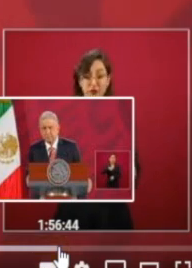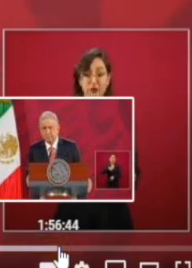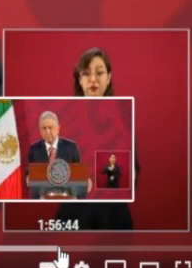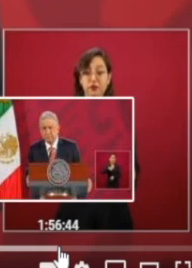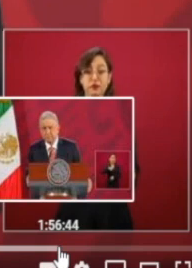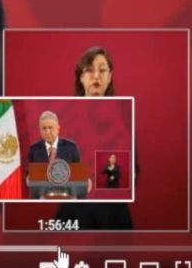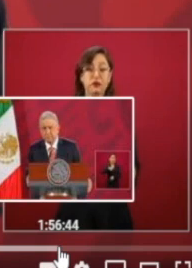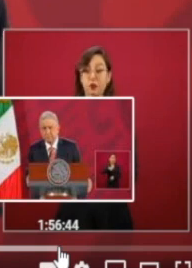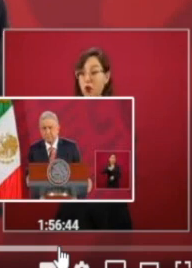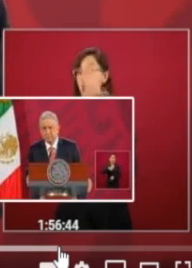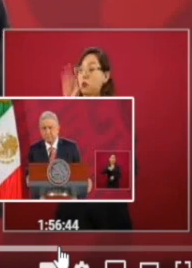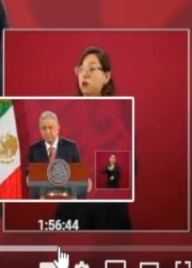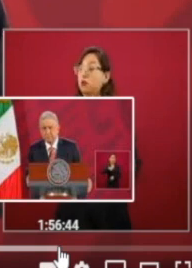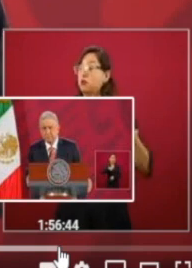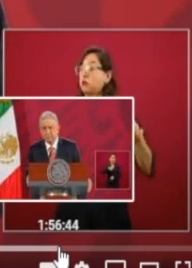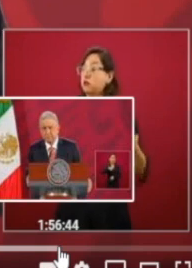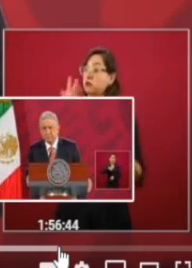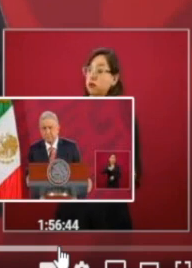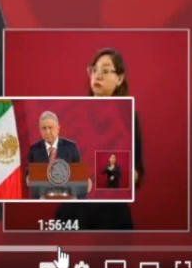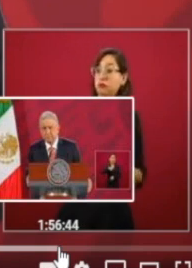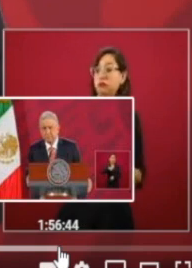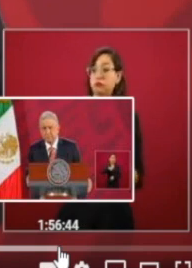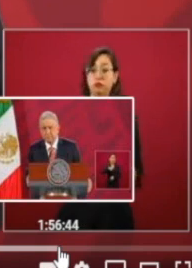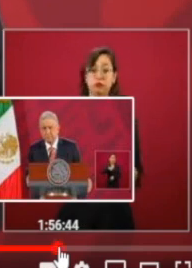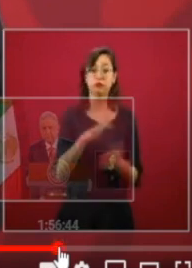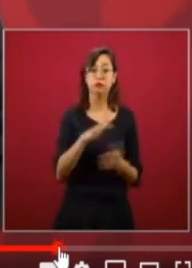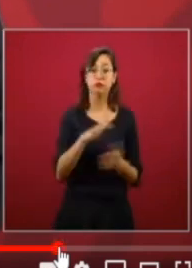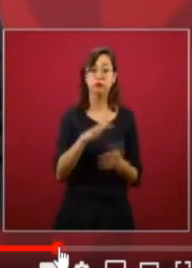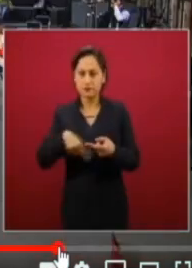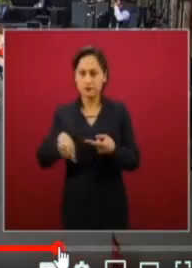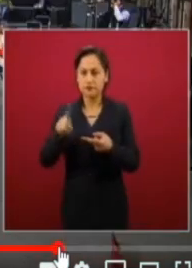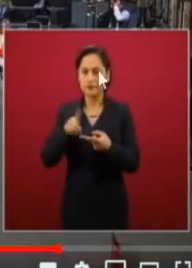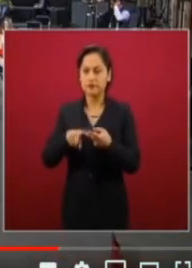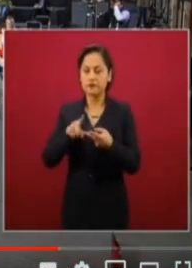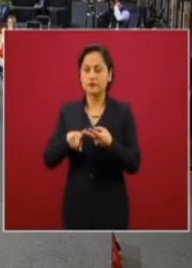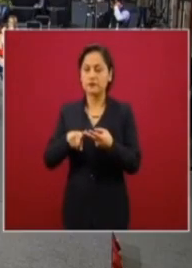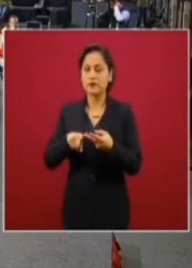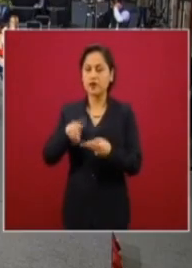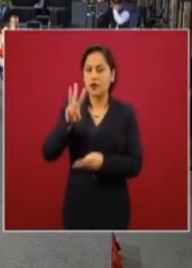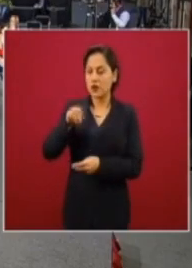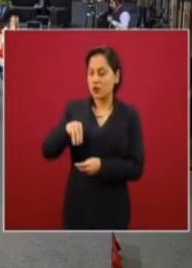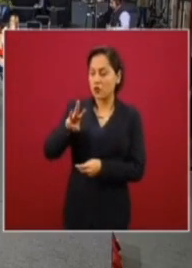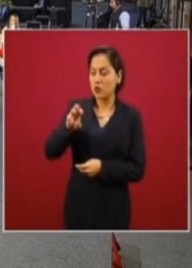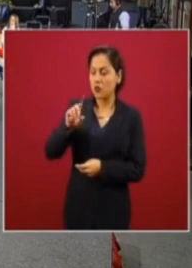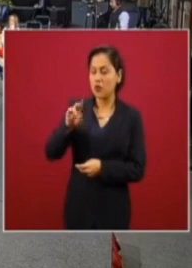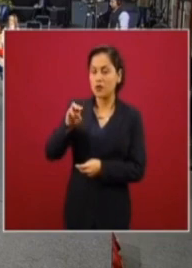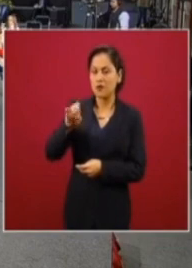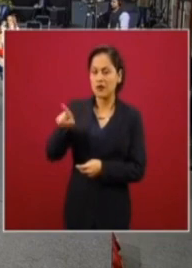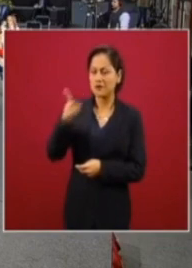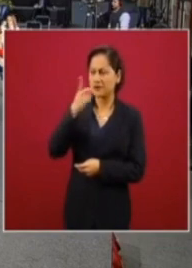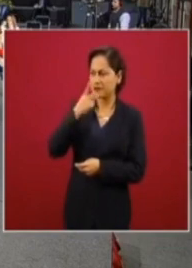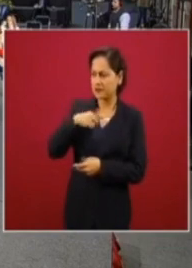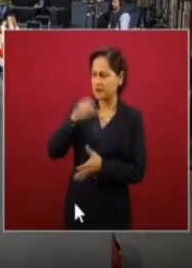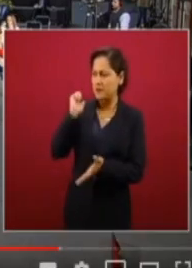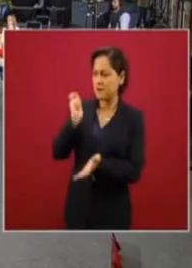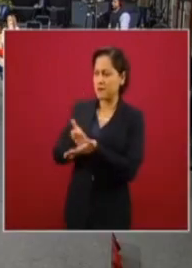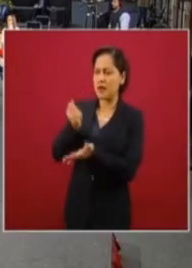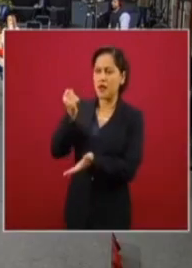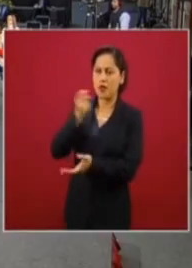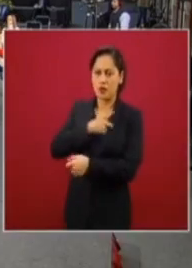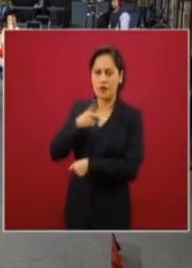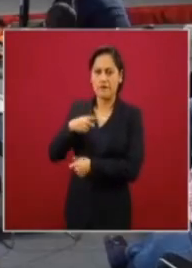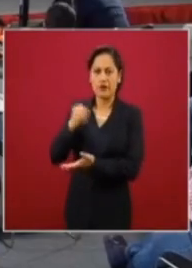el gasto social. Entonces, sí. Walmart, que pagó una deuda que tenía, preguntarle cómo